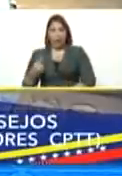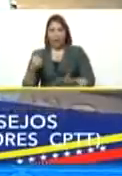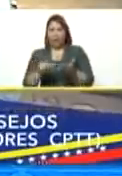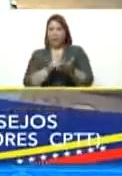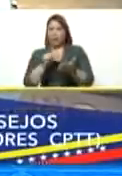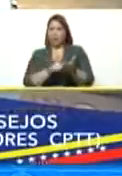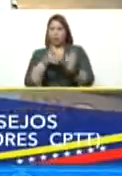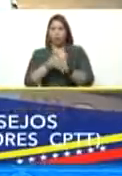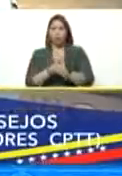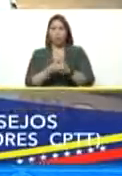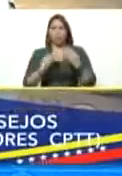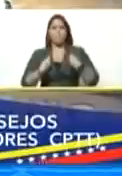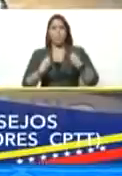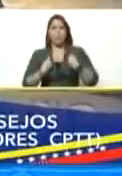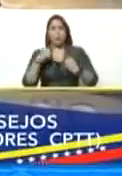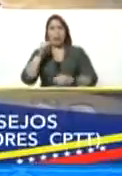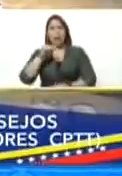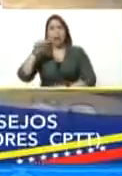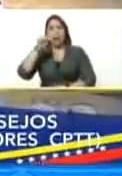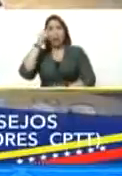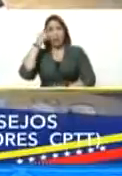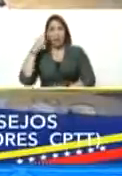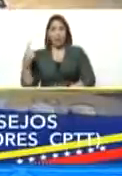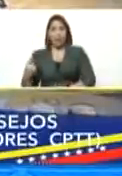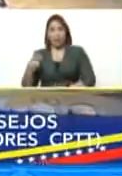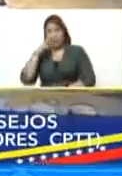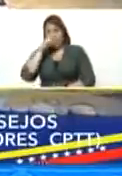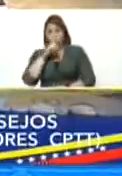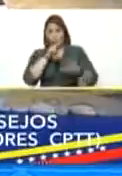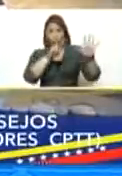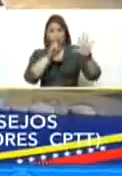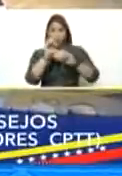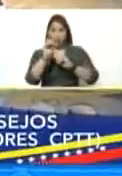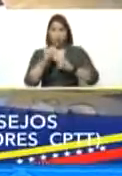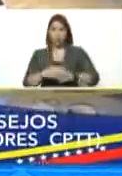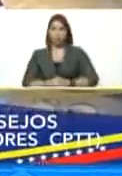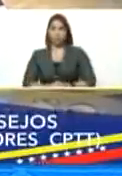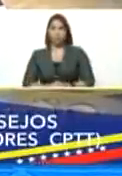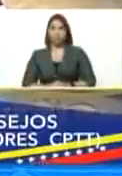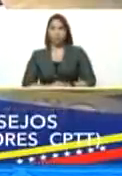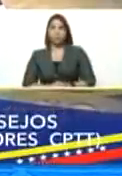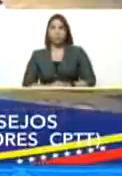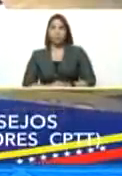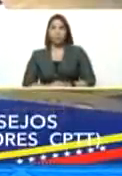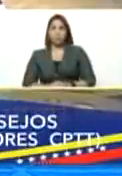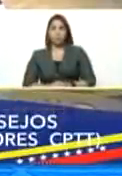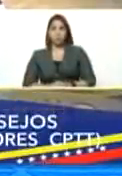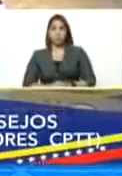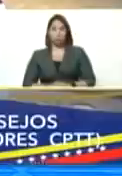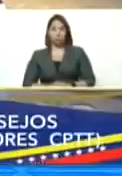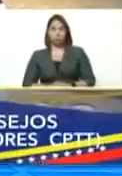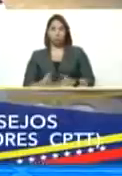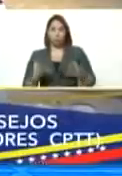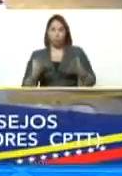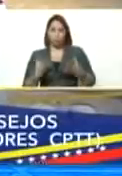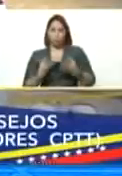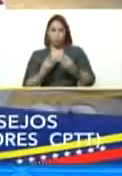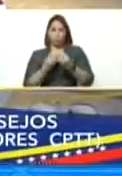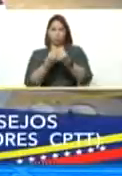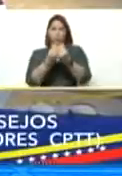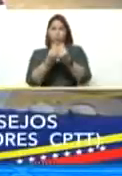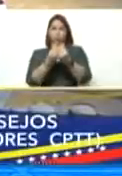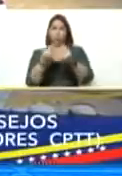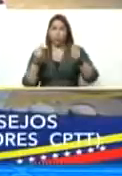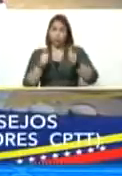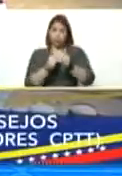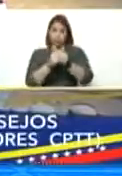Alí. Y desde los años 70 aparecían inseparables al lado de